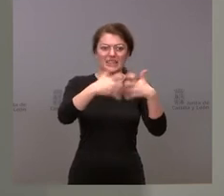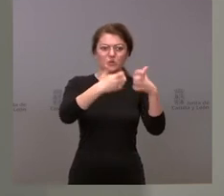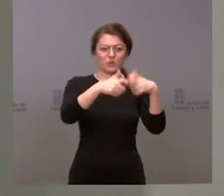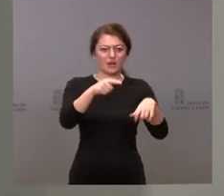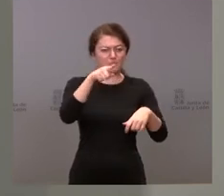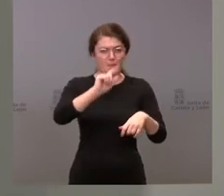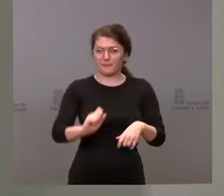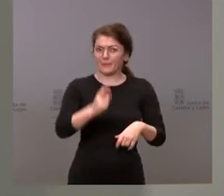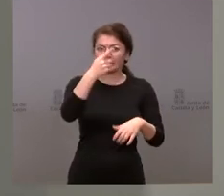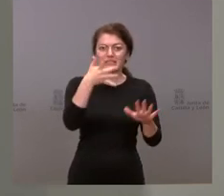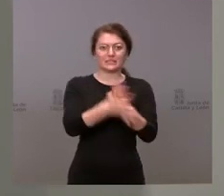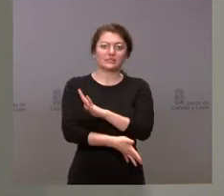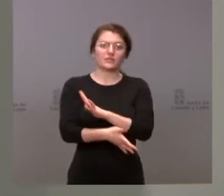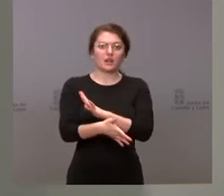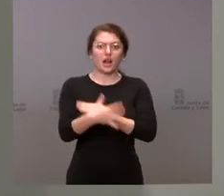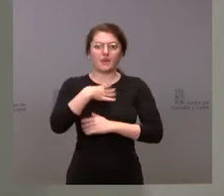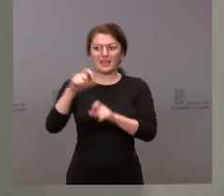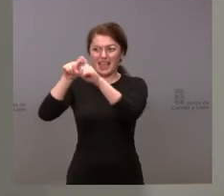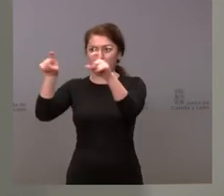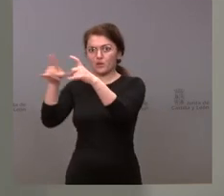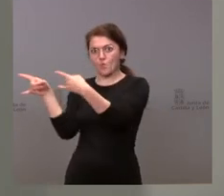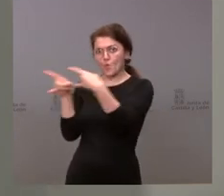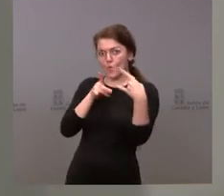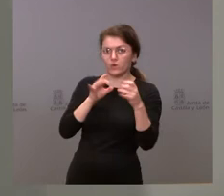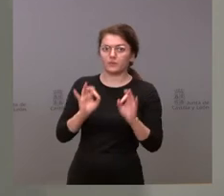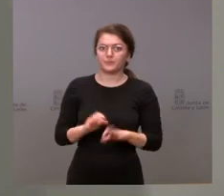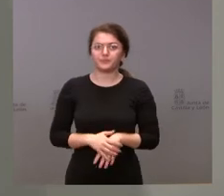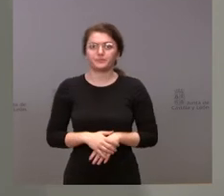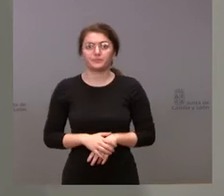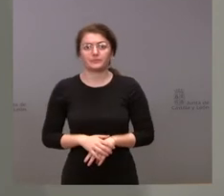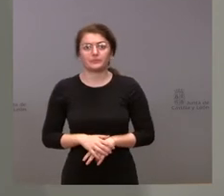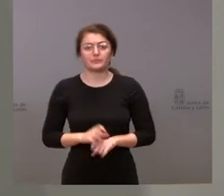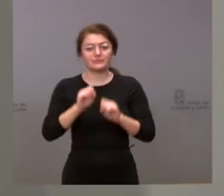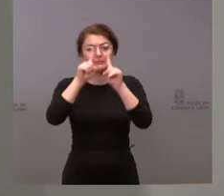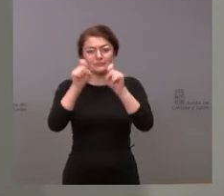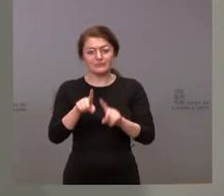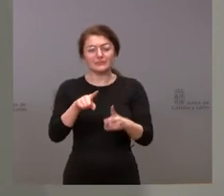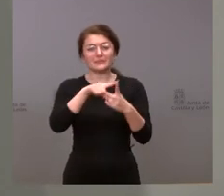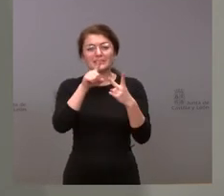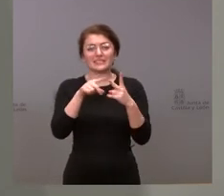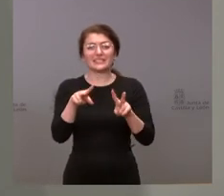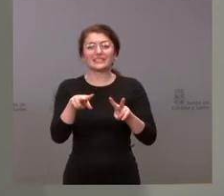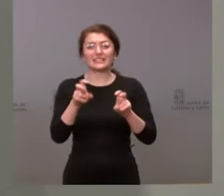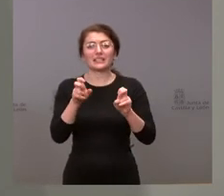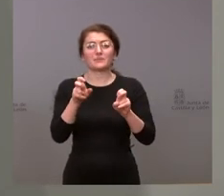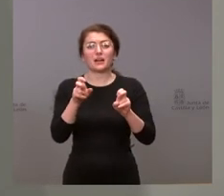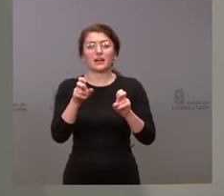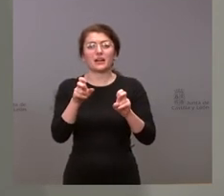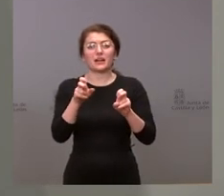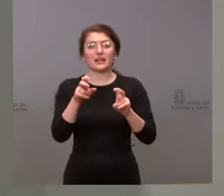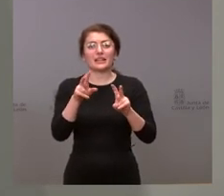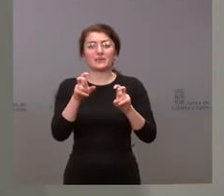el punto de vista de la instalación de empresas la segunda de las cuestiones me habla usted de cómo se ha calculado el déficit que se